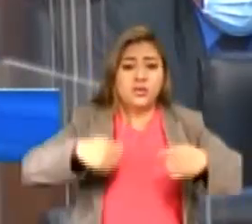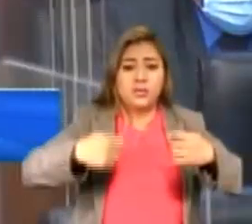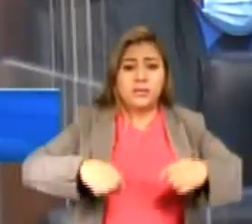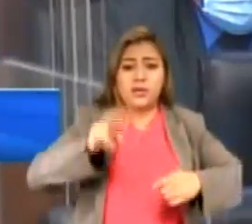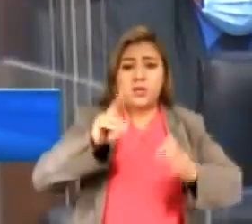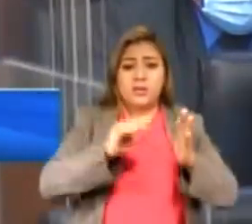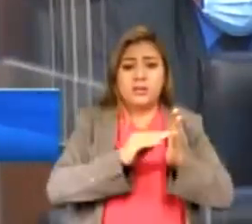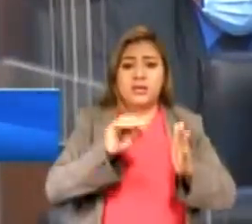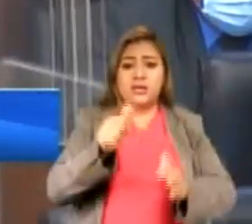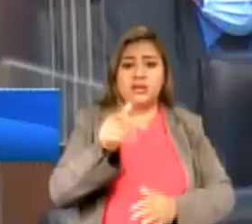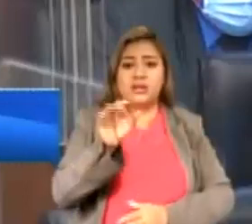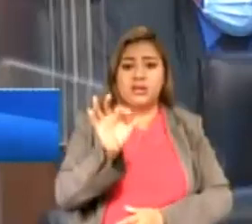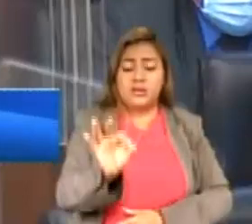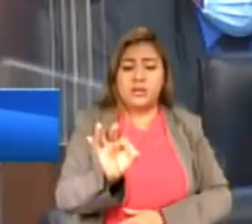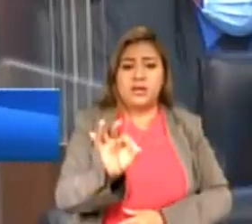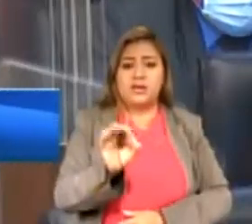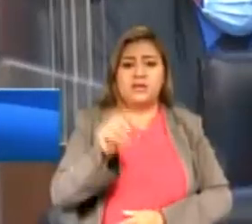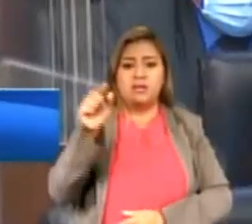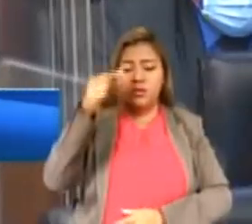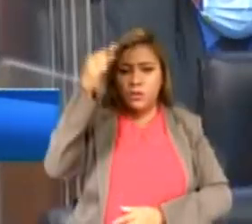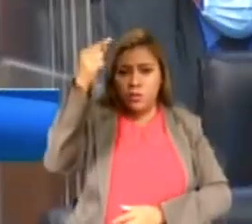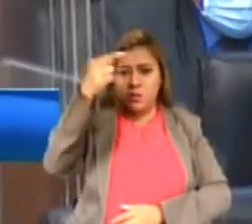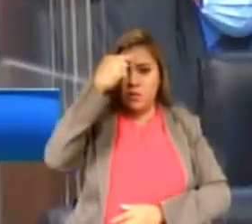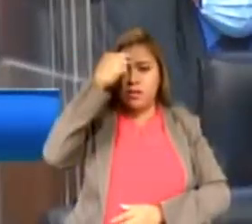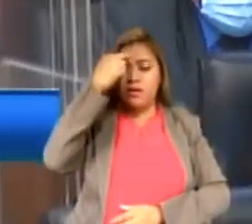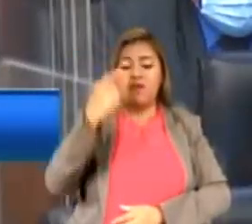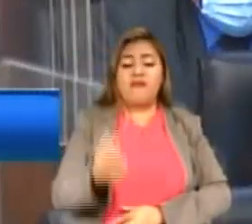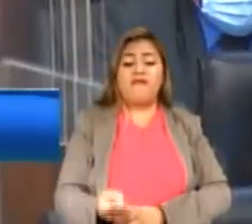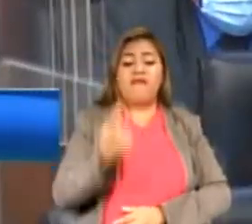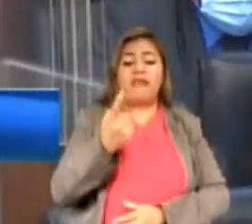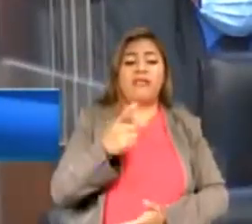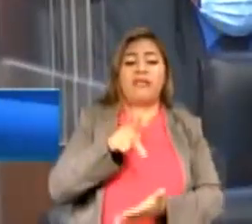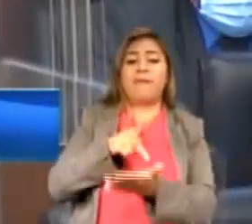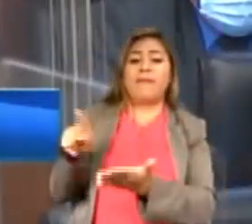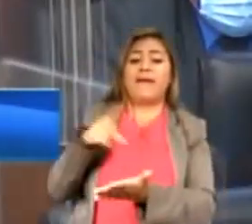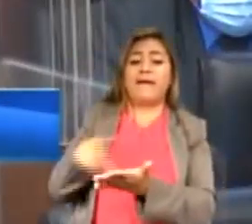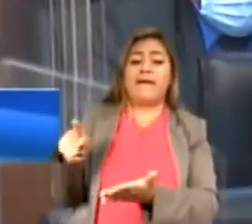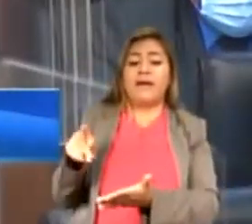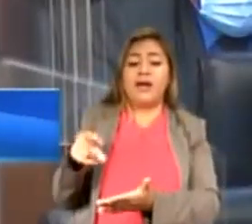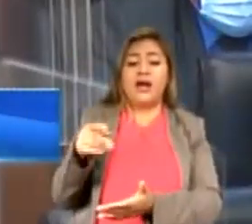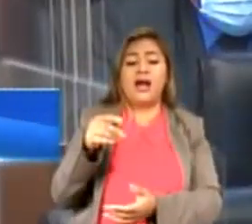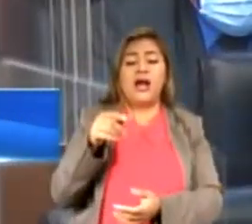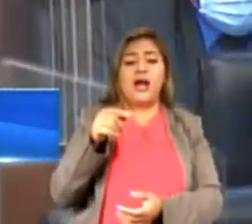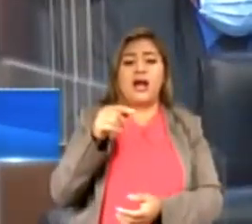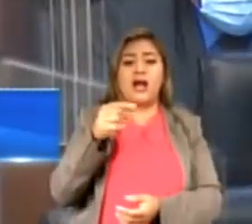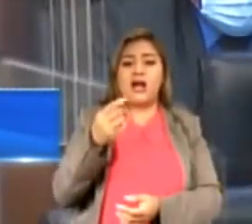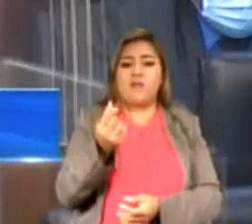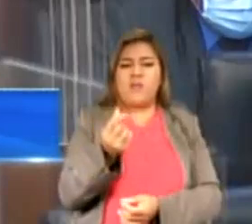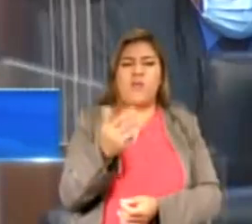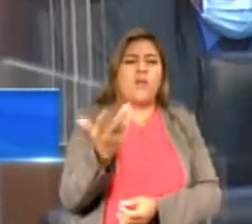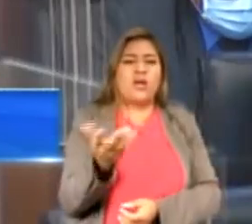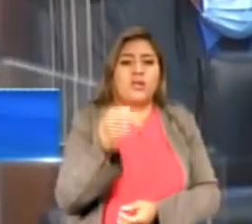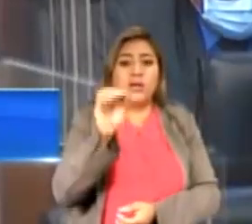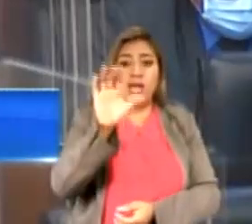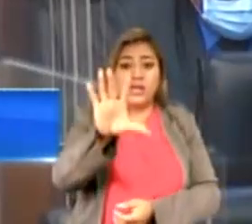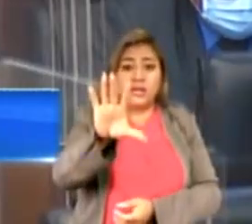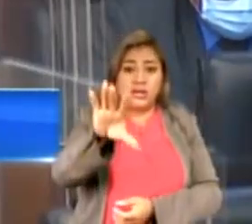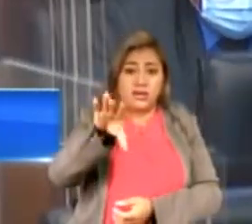el gobierno le debe a la Caja del Seguro Social la suma de más de